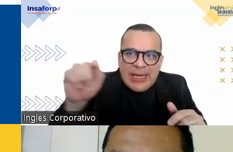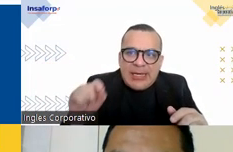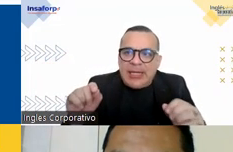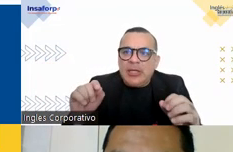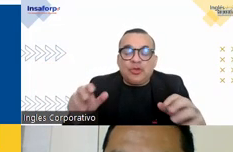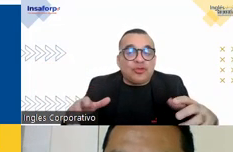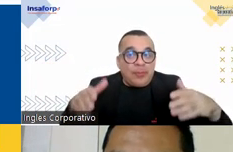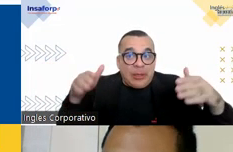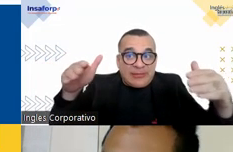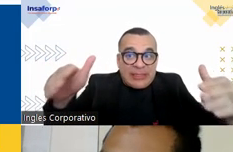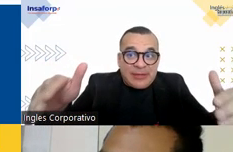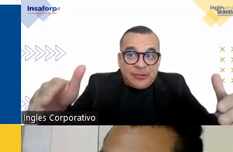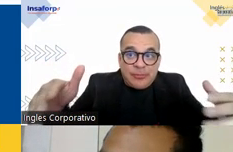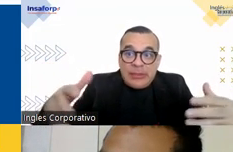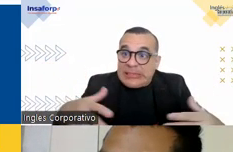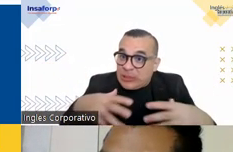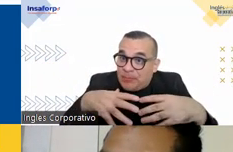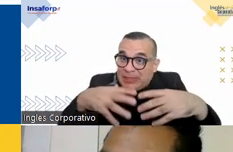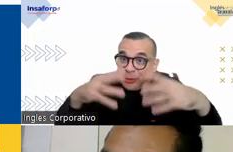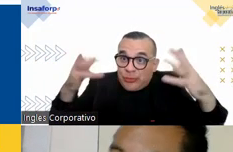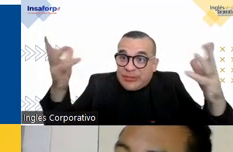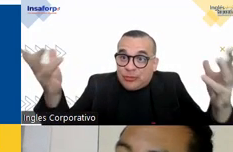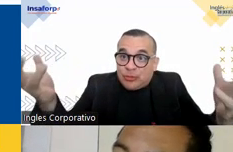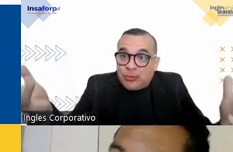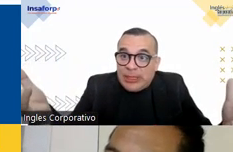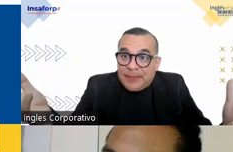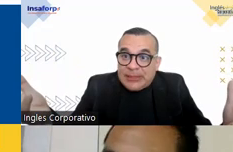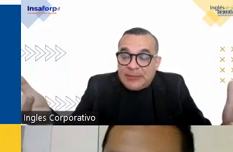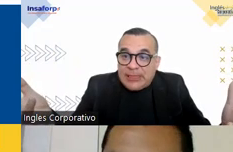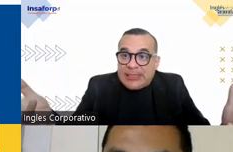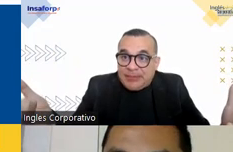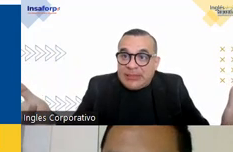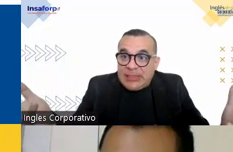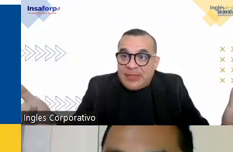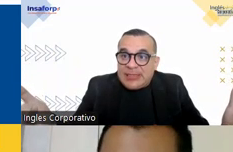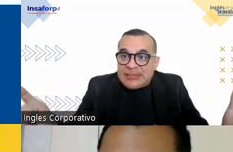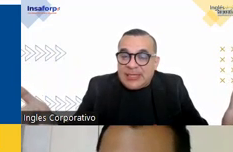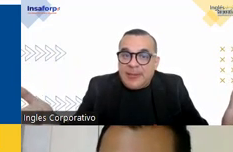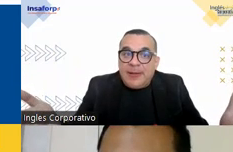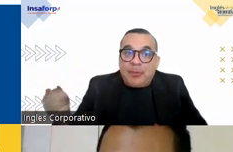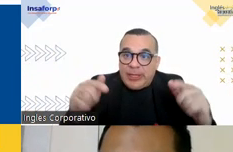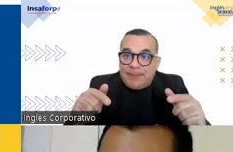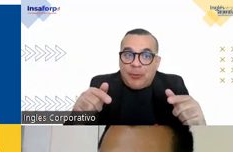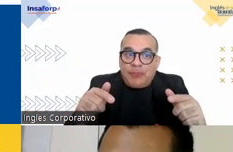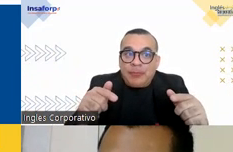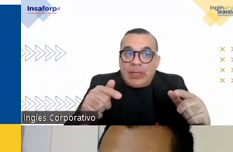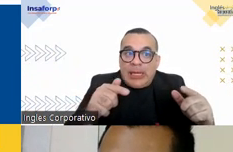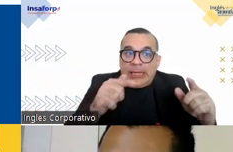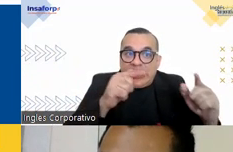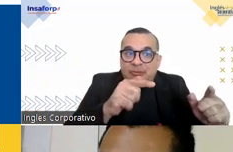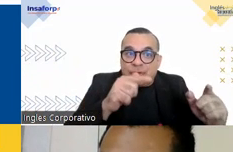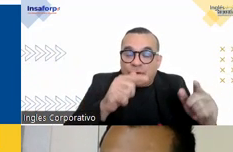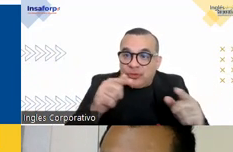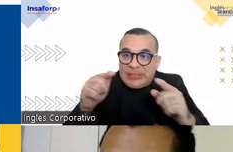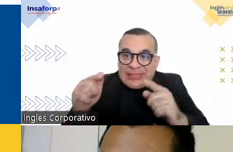para una área, no solo para una celebración, sino para toda una estructura, ¿verdad? Que de repente debería de estar. Por ejemplo,